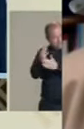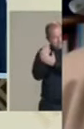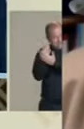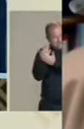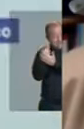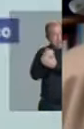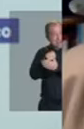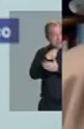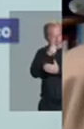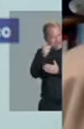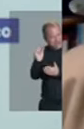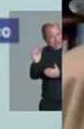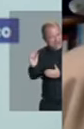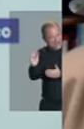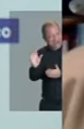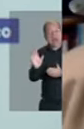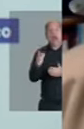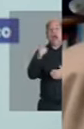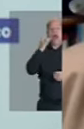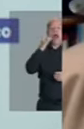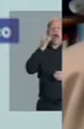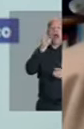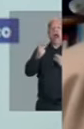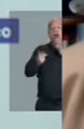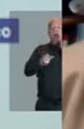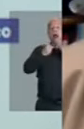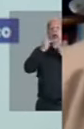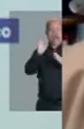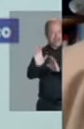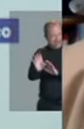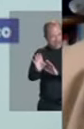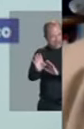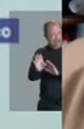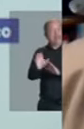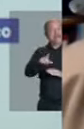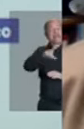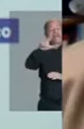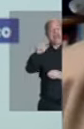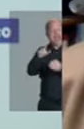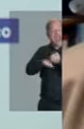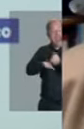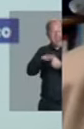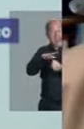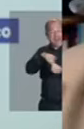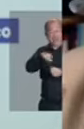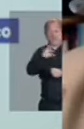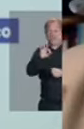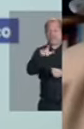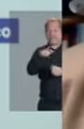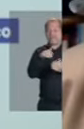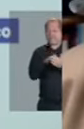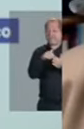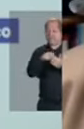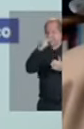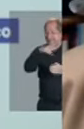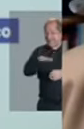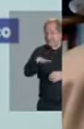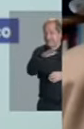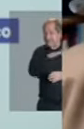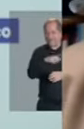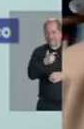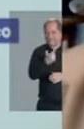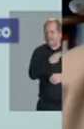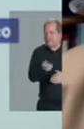las elecciones y pues realmente eso sí, sí sería de pronóstico reservado, aunque las